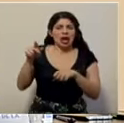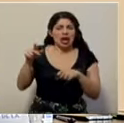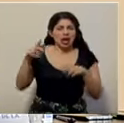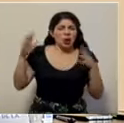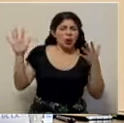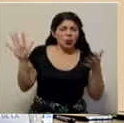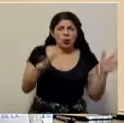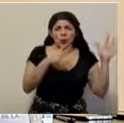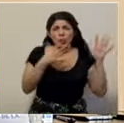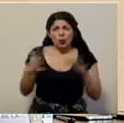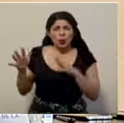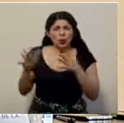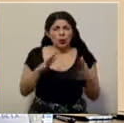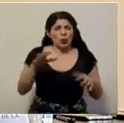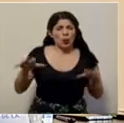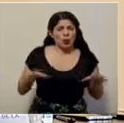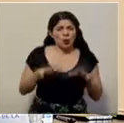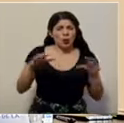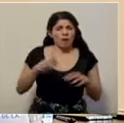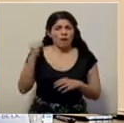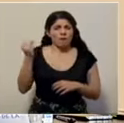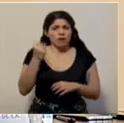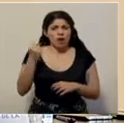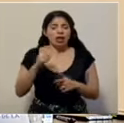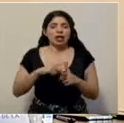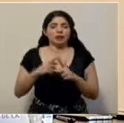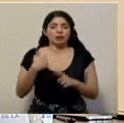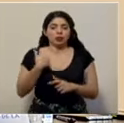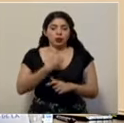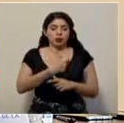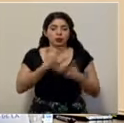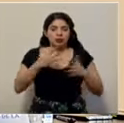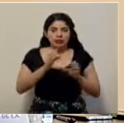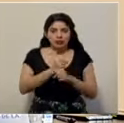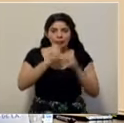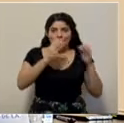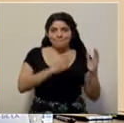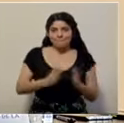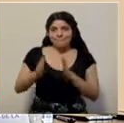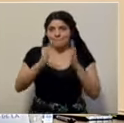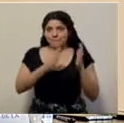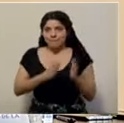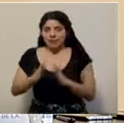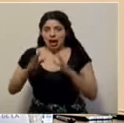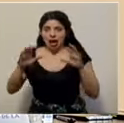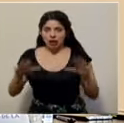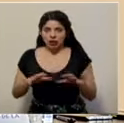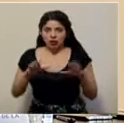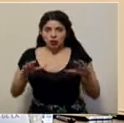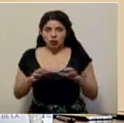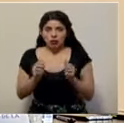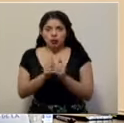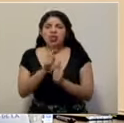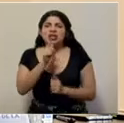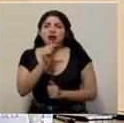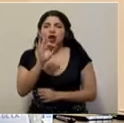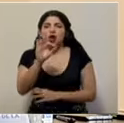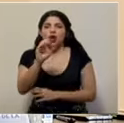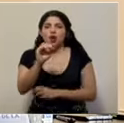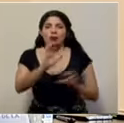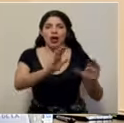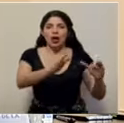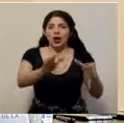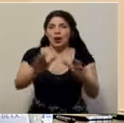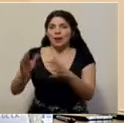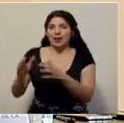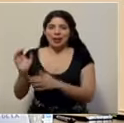activa. Hemos desarrollado un plan de acción con los 90 comités municipales de emergencia